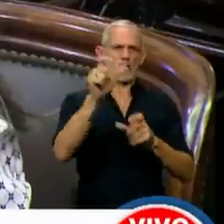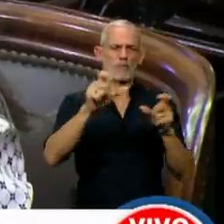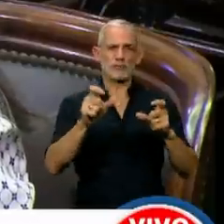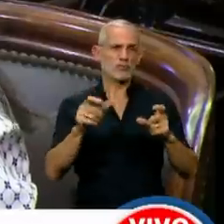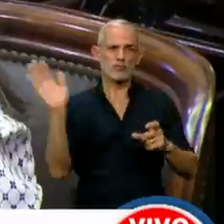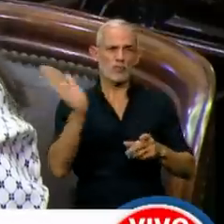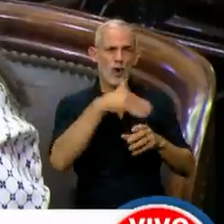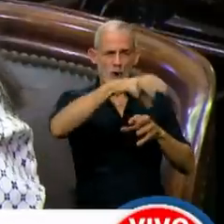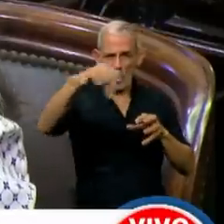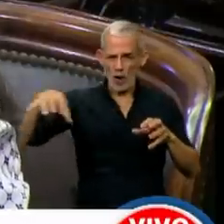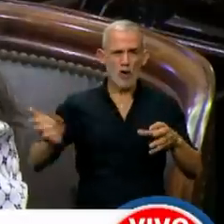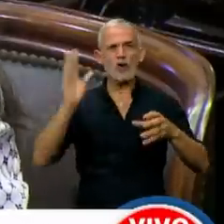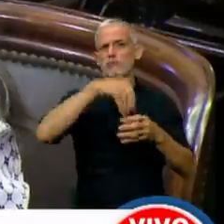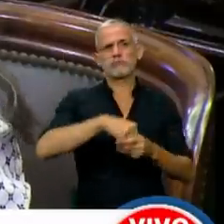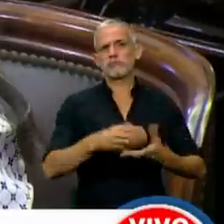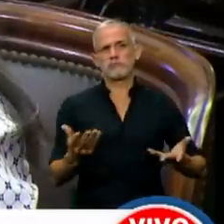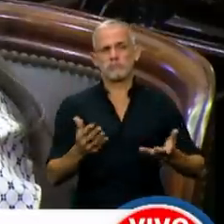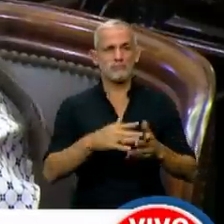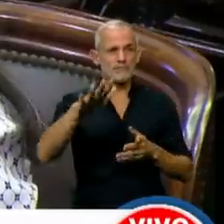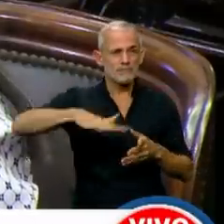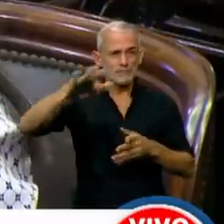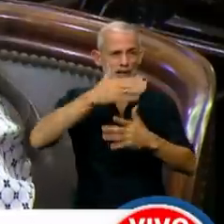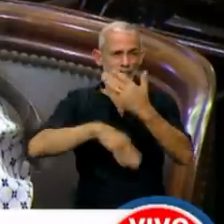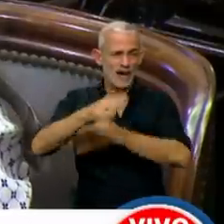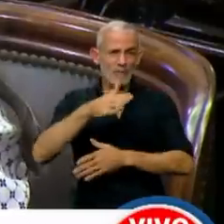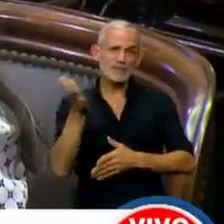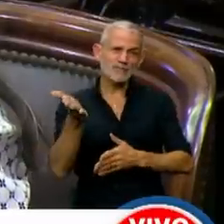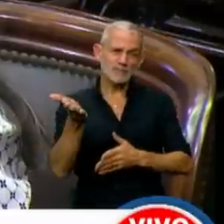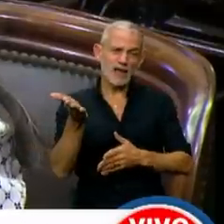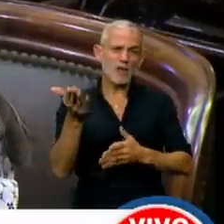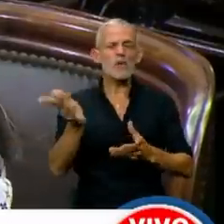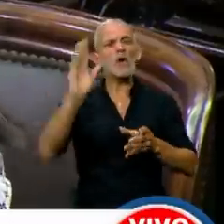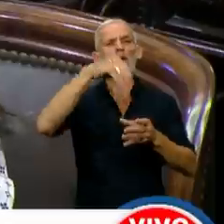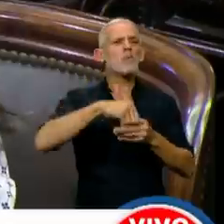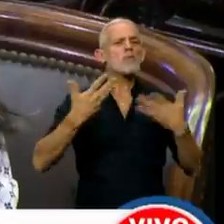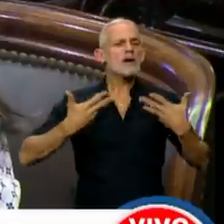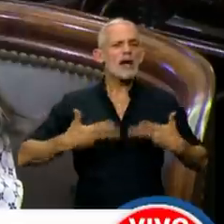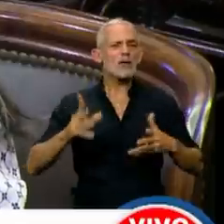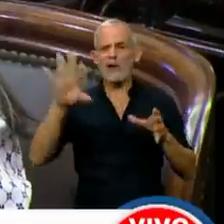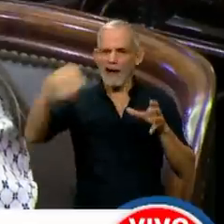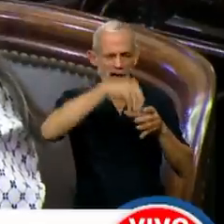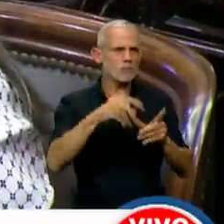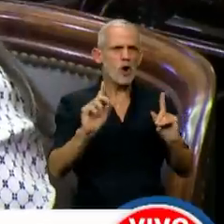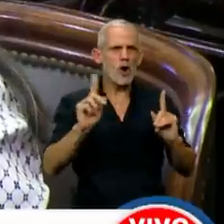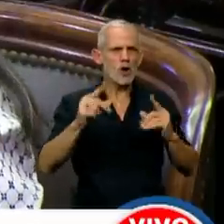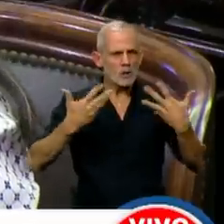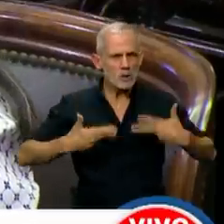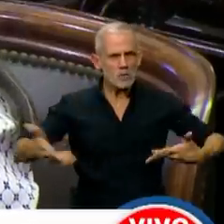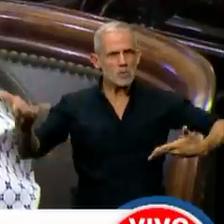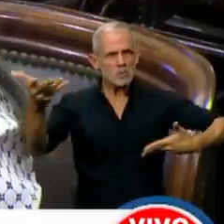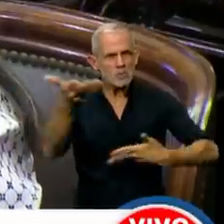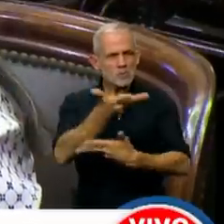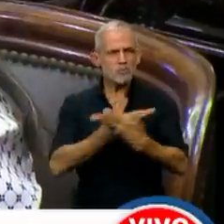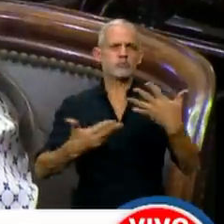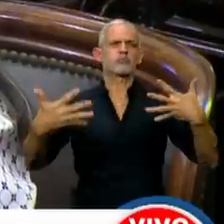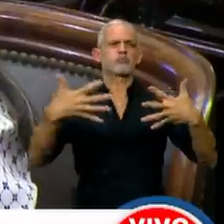todos los sectores y la población de discapacidad fundamentalmente pero de una manera natural y siento que este